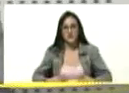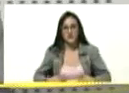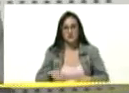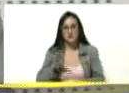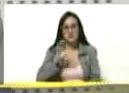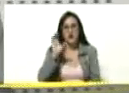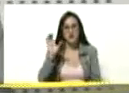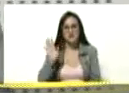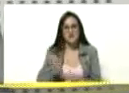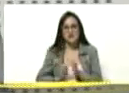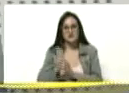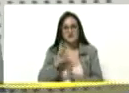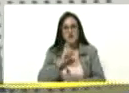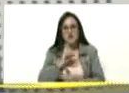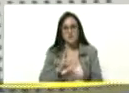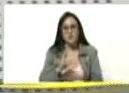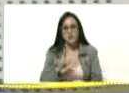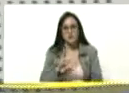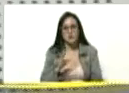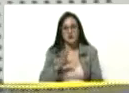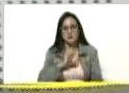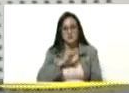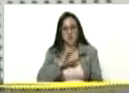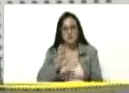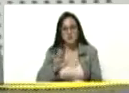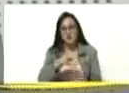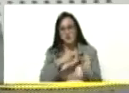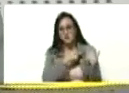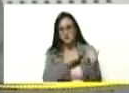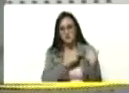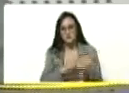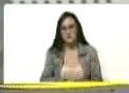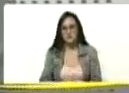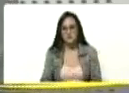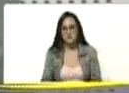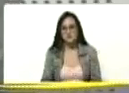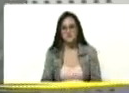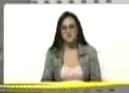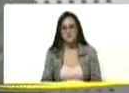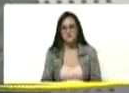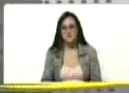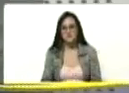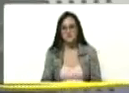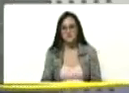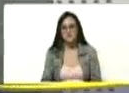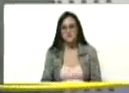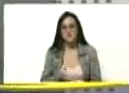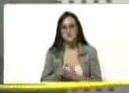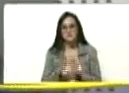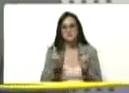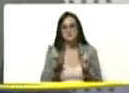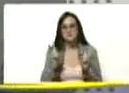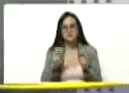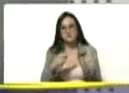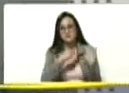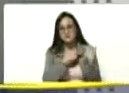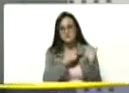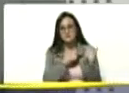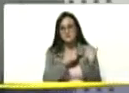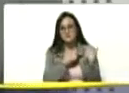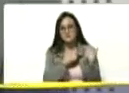países desarrollados respondan por su responsabilidad, for their role in the climate crisis, respecto de su papel